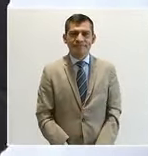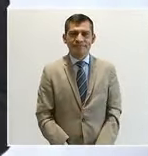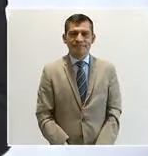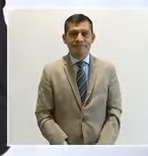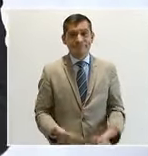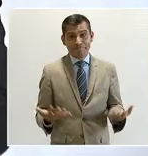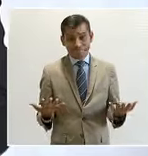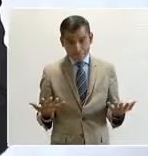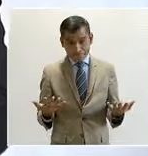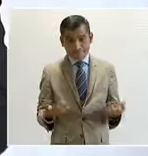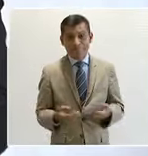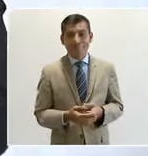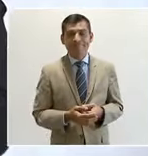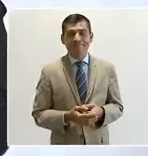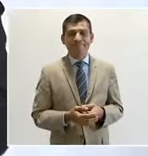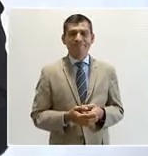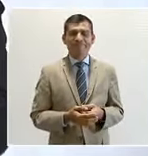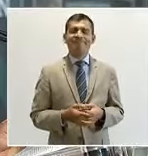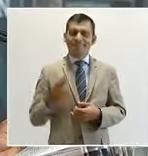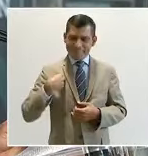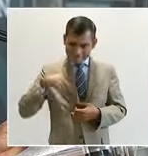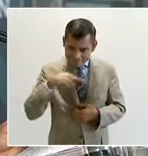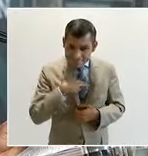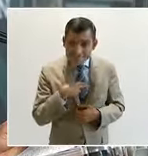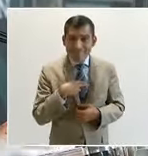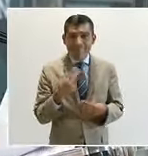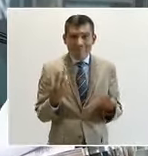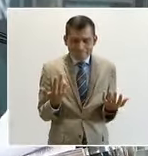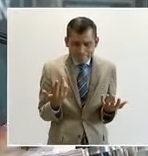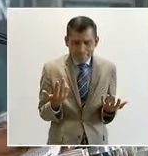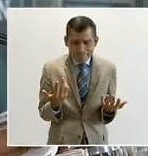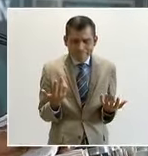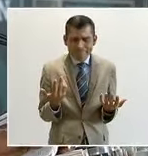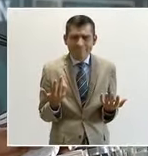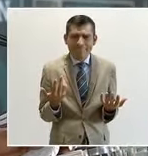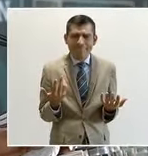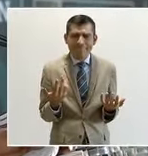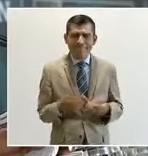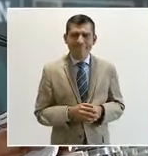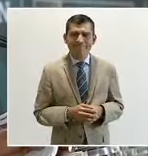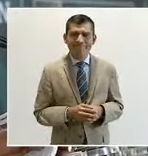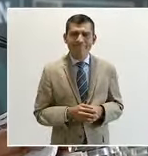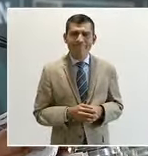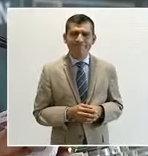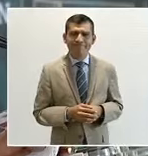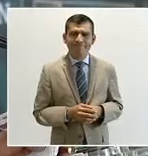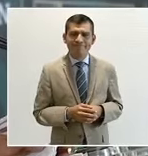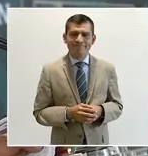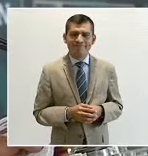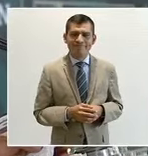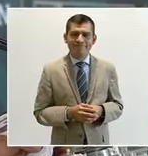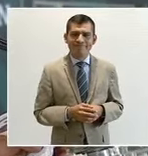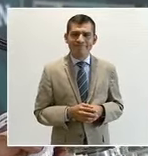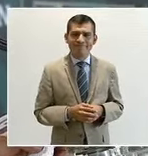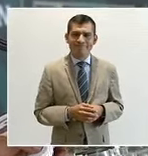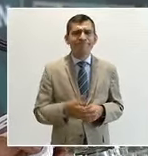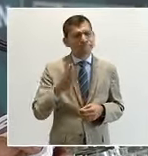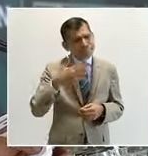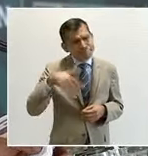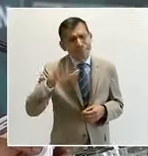y vamos a buscar la forma de que antes de que yo